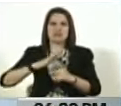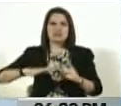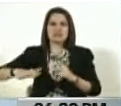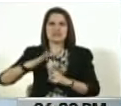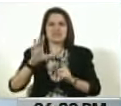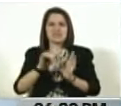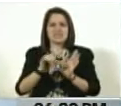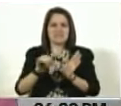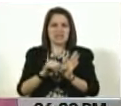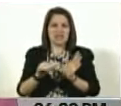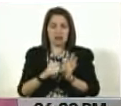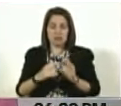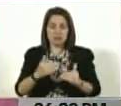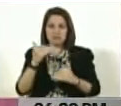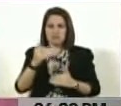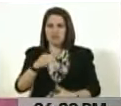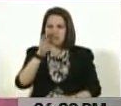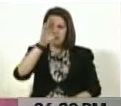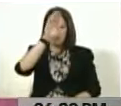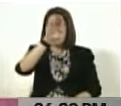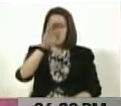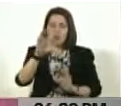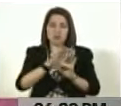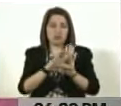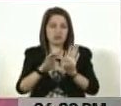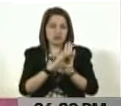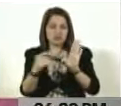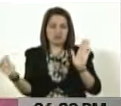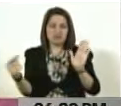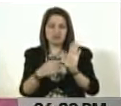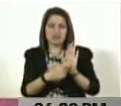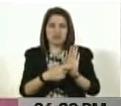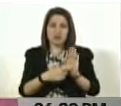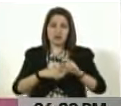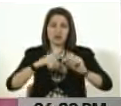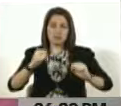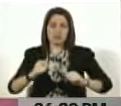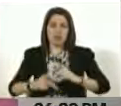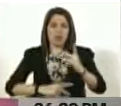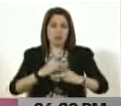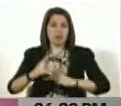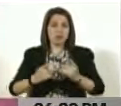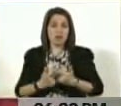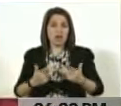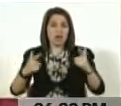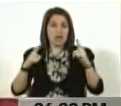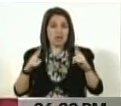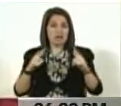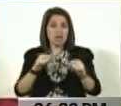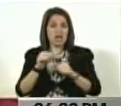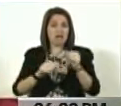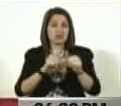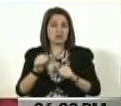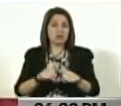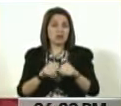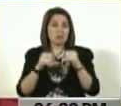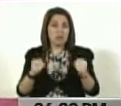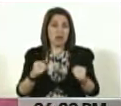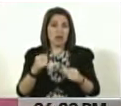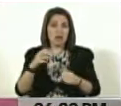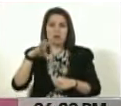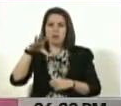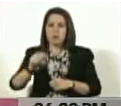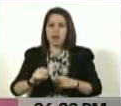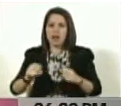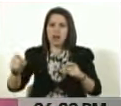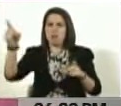más allá. Nosotros vamos a constituirnos como un bloque duro de productores libres asociados al PAN e ir hacia un molino y un silo de